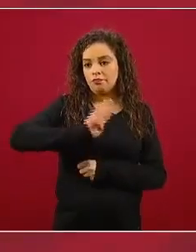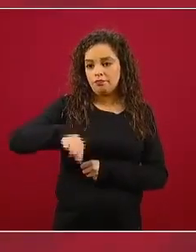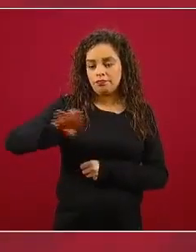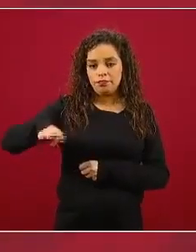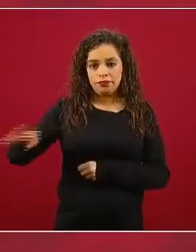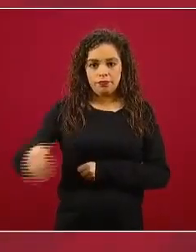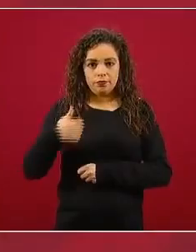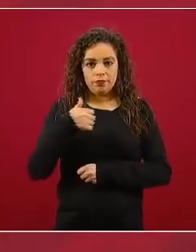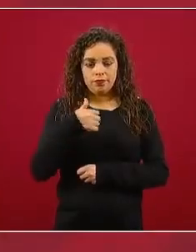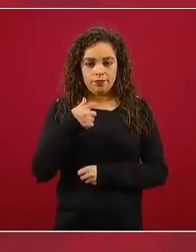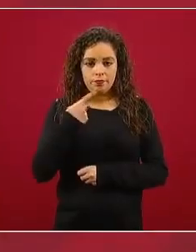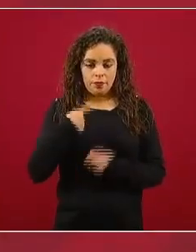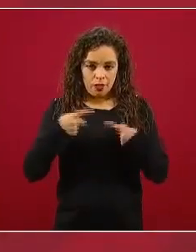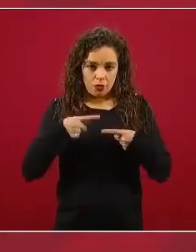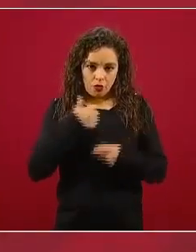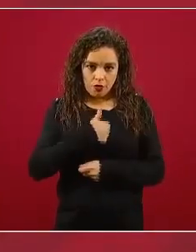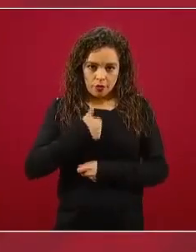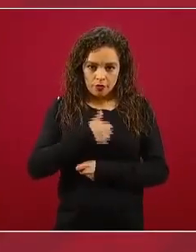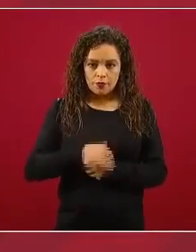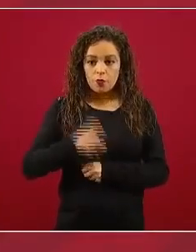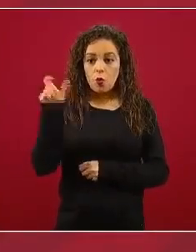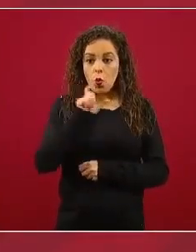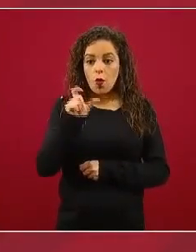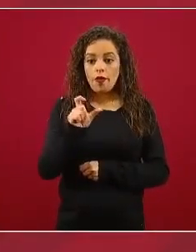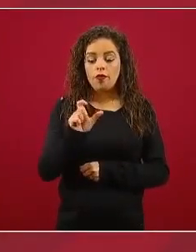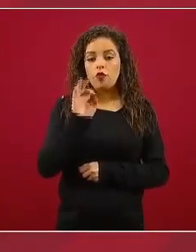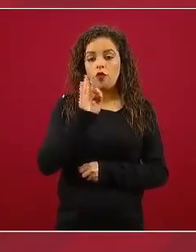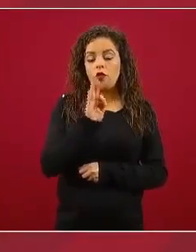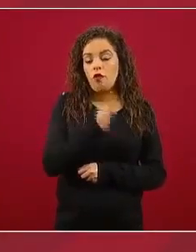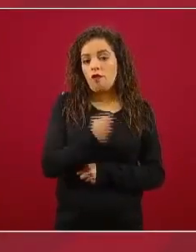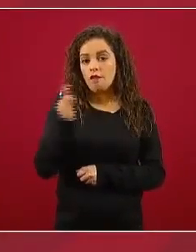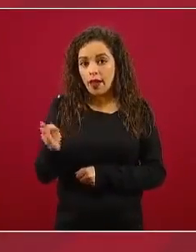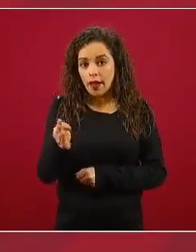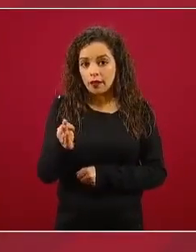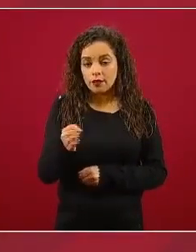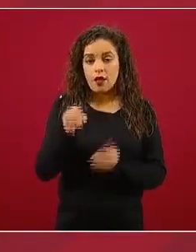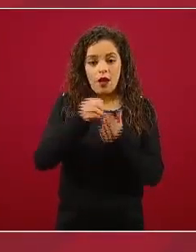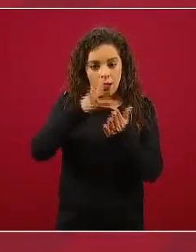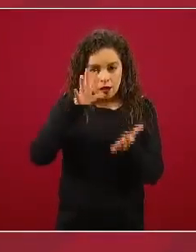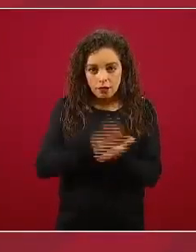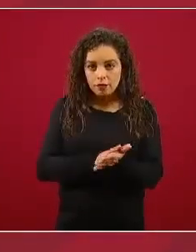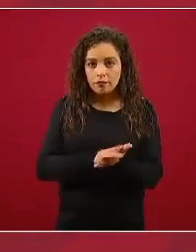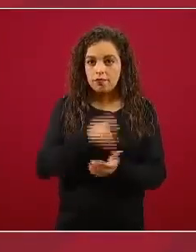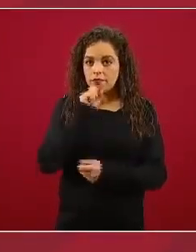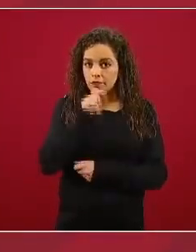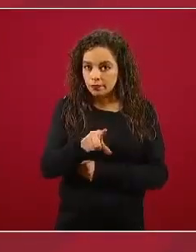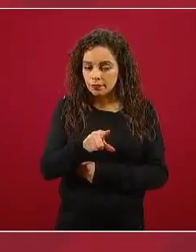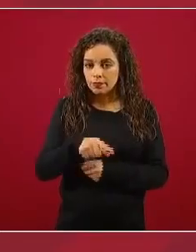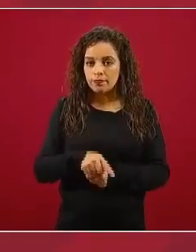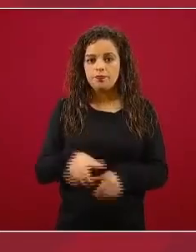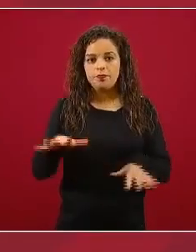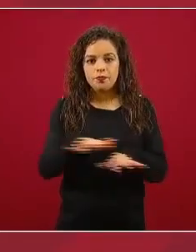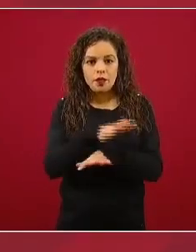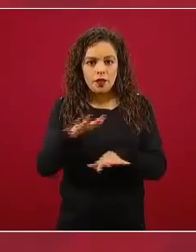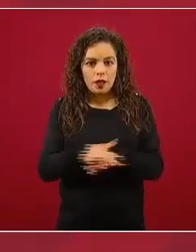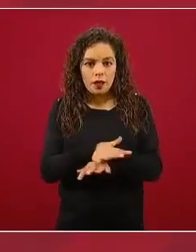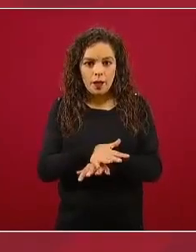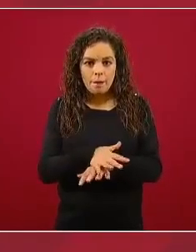los eventos fatales, la fecha de ocurrencia, la fecha de registro, cómo esto cambia